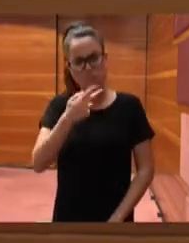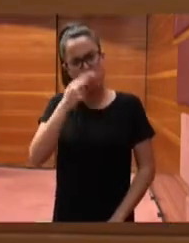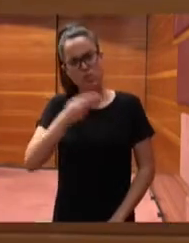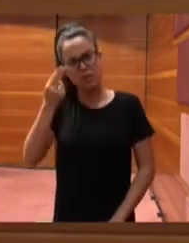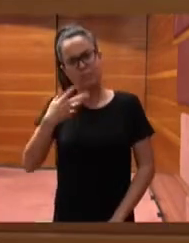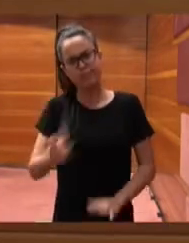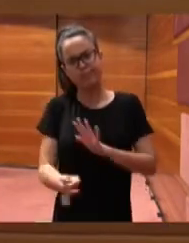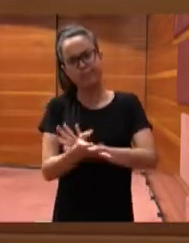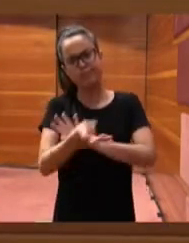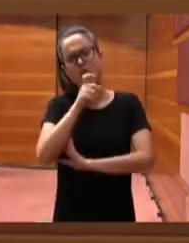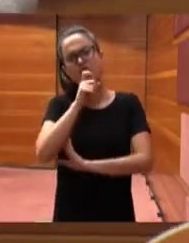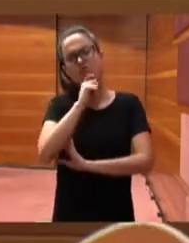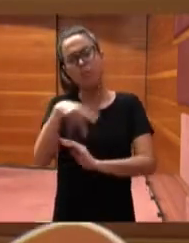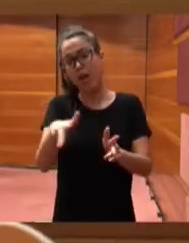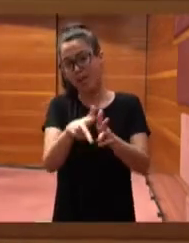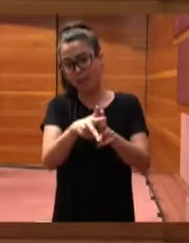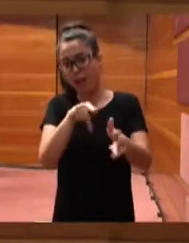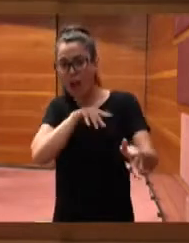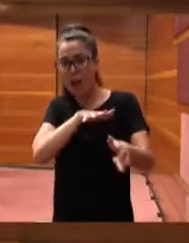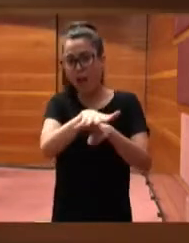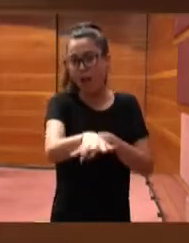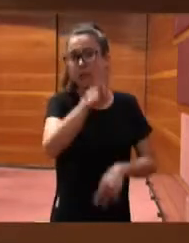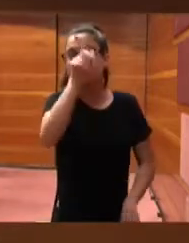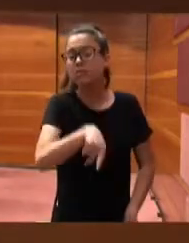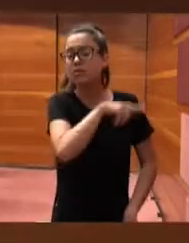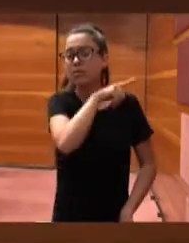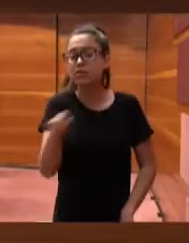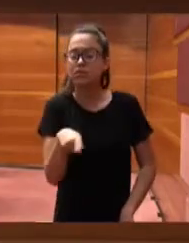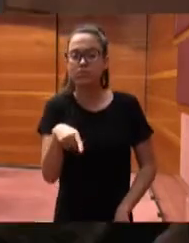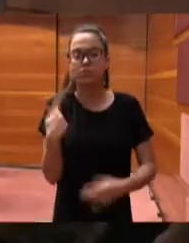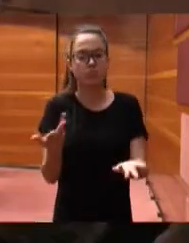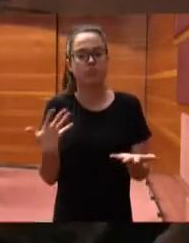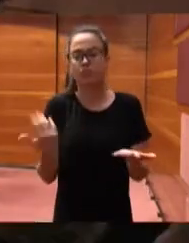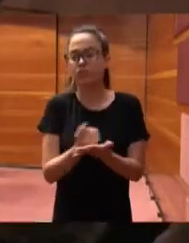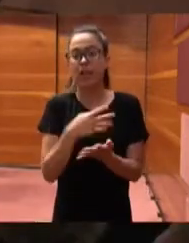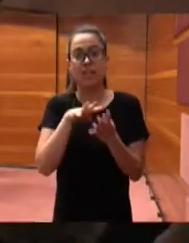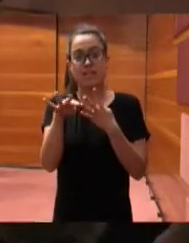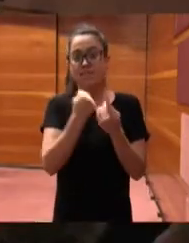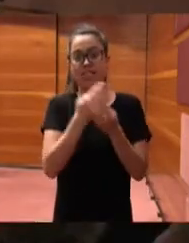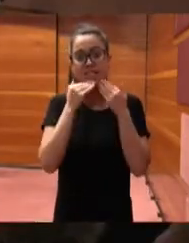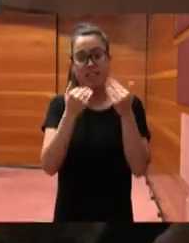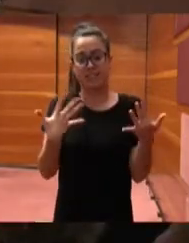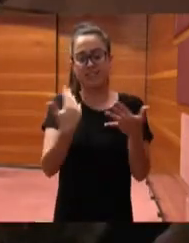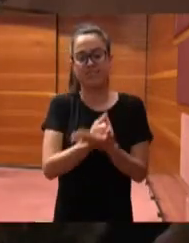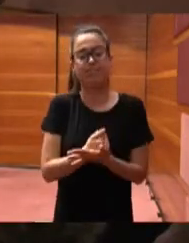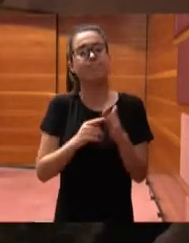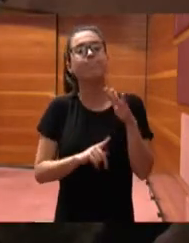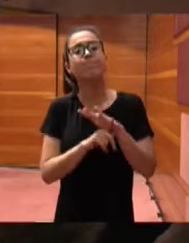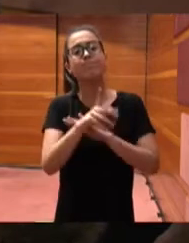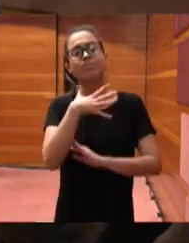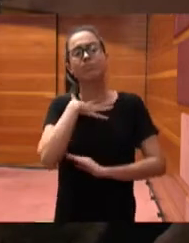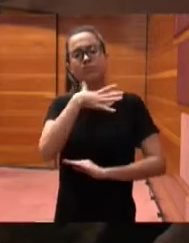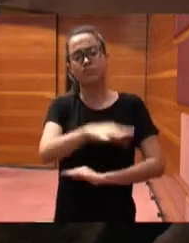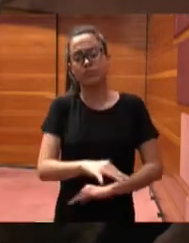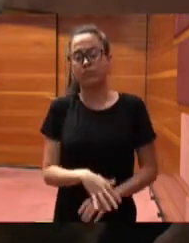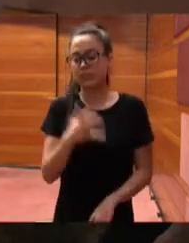y ver si de verdad tiene un impacto en la ciudadanía. Bueno, pues la transparencia puede contribuir a todo esto. Por el camino vamos a ver que la transparencia, además,